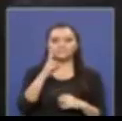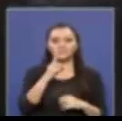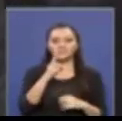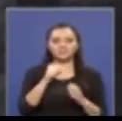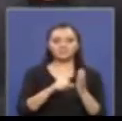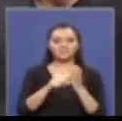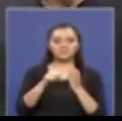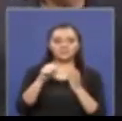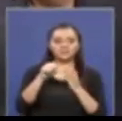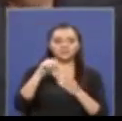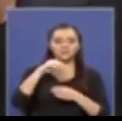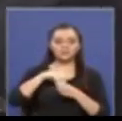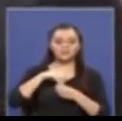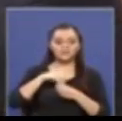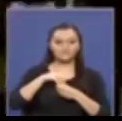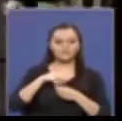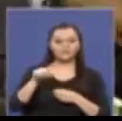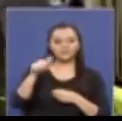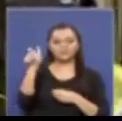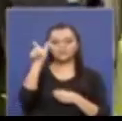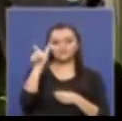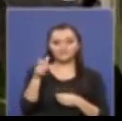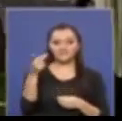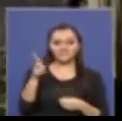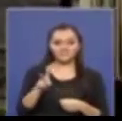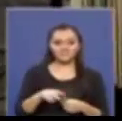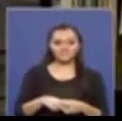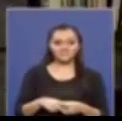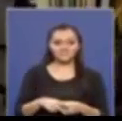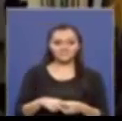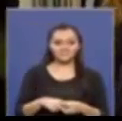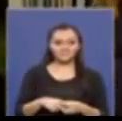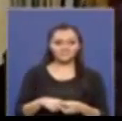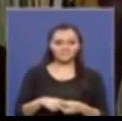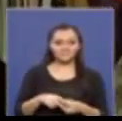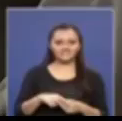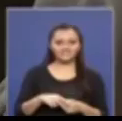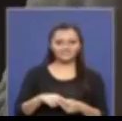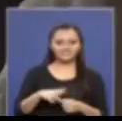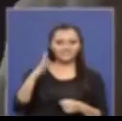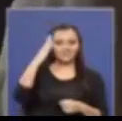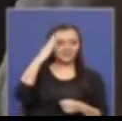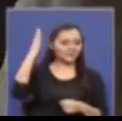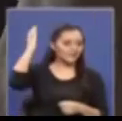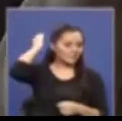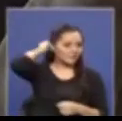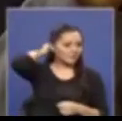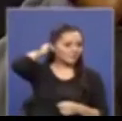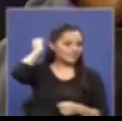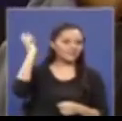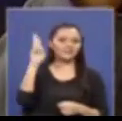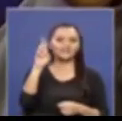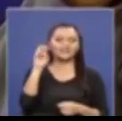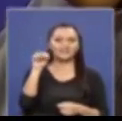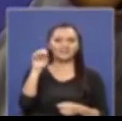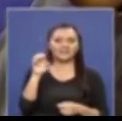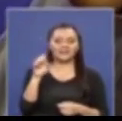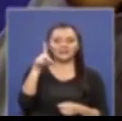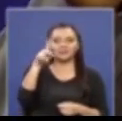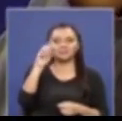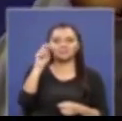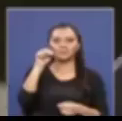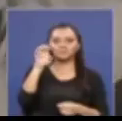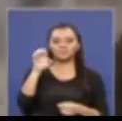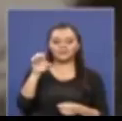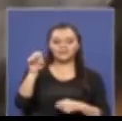y está otra guapísima ahí haciéndome la mano. Ok. A ver, Lady, por favor. Ah, perdón, René y el Ponce. No, perdón, Javier Ponce es nuestro ministro